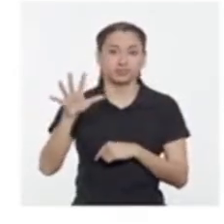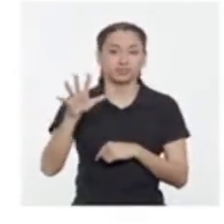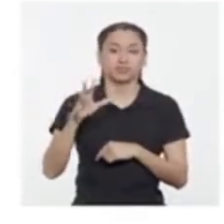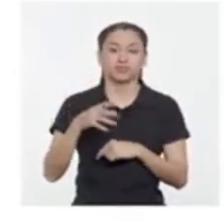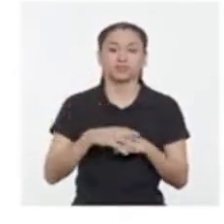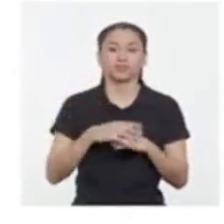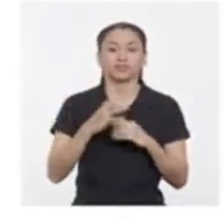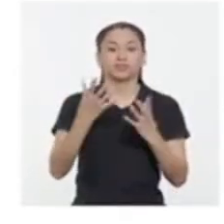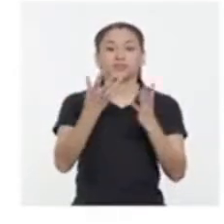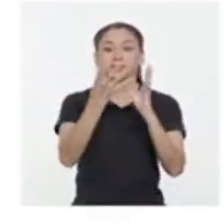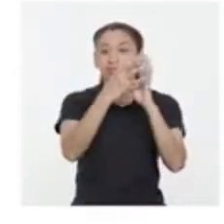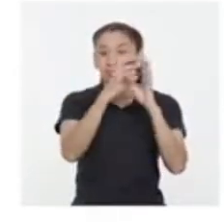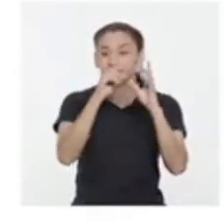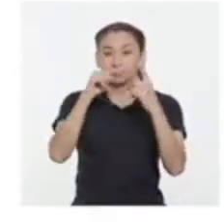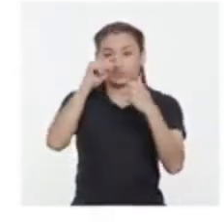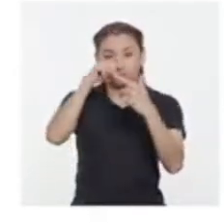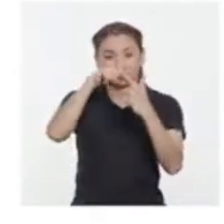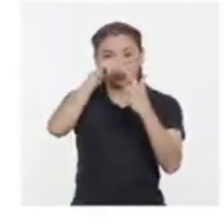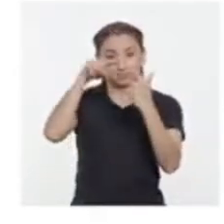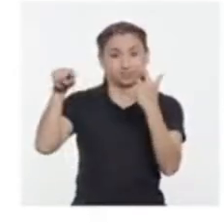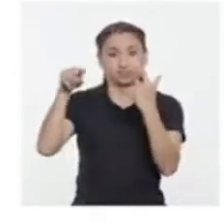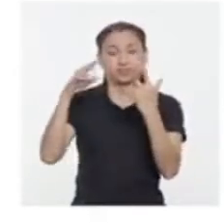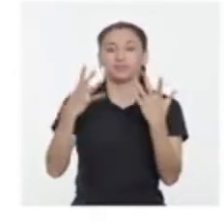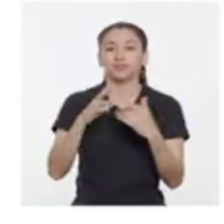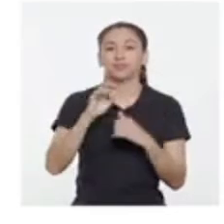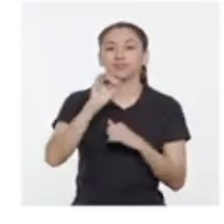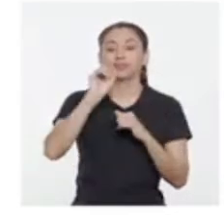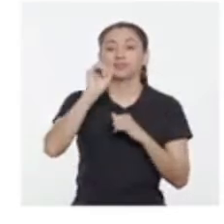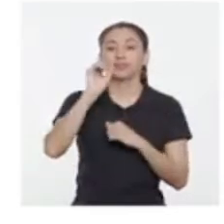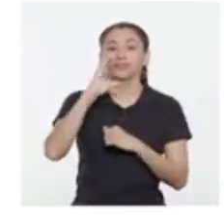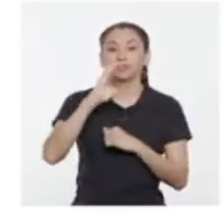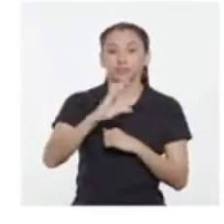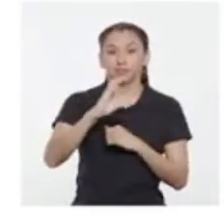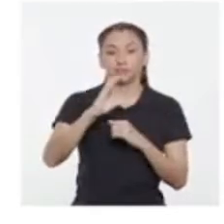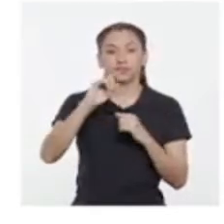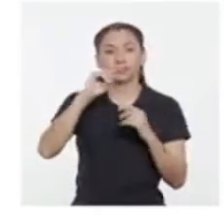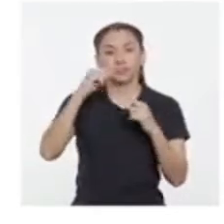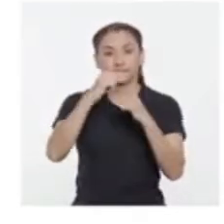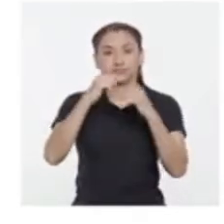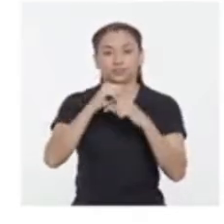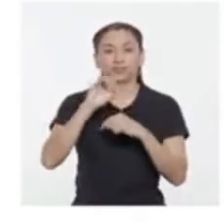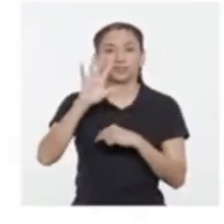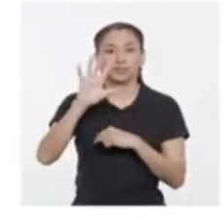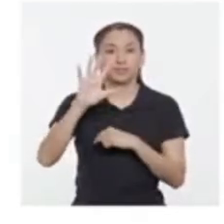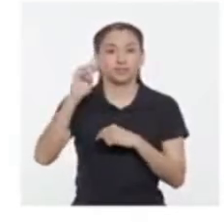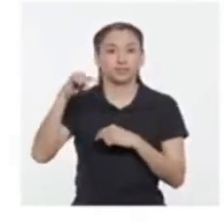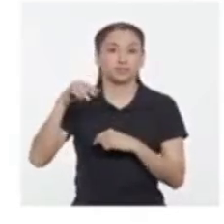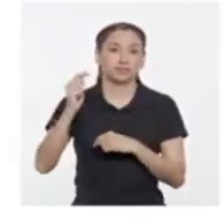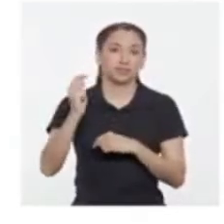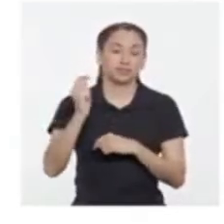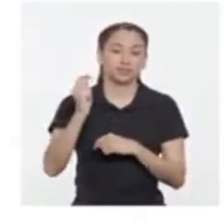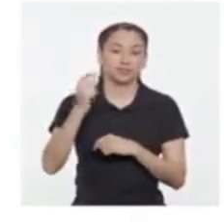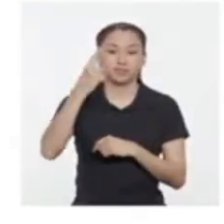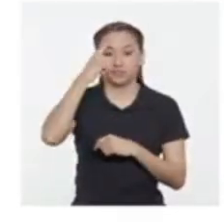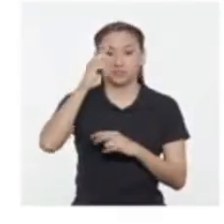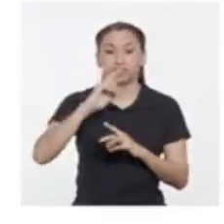0,25, y que al extraer la raíz cuadrada se obtiene que C es igual a 0,5 metros. Para responder